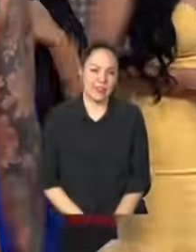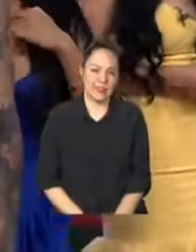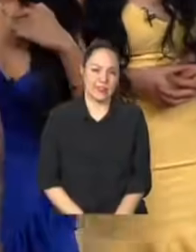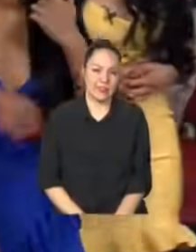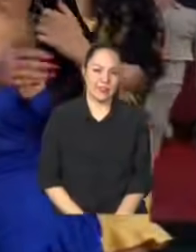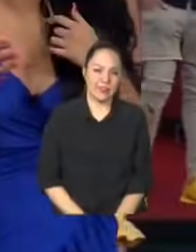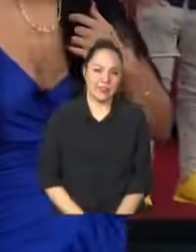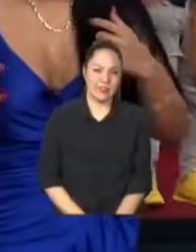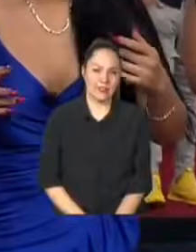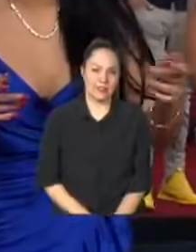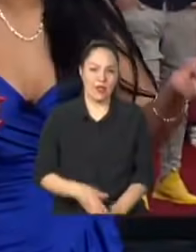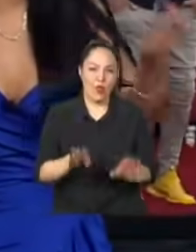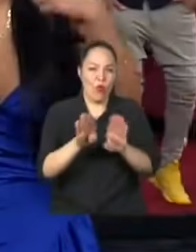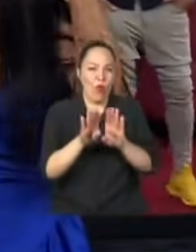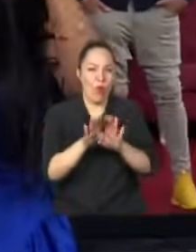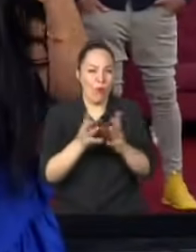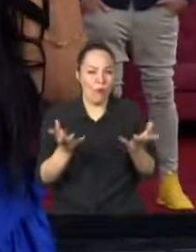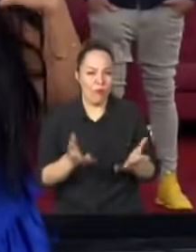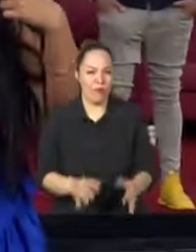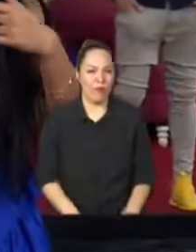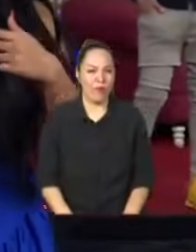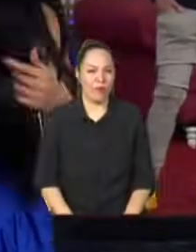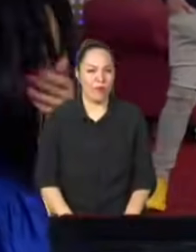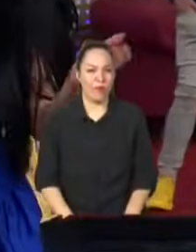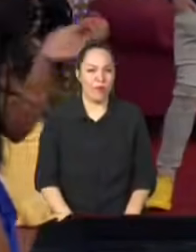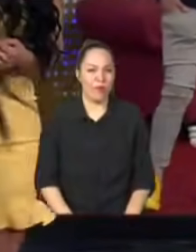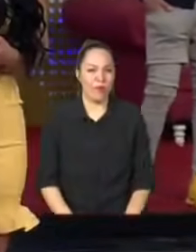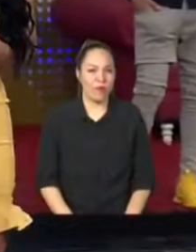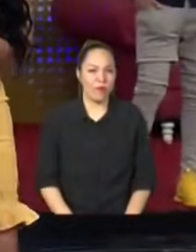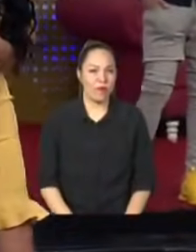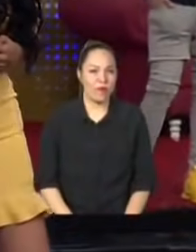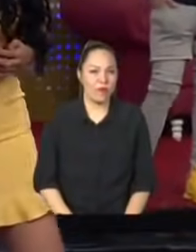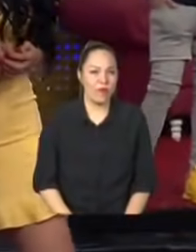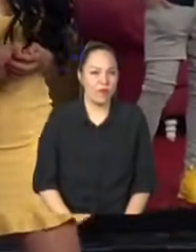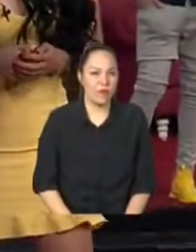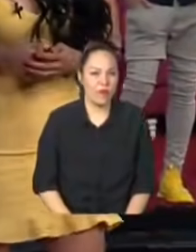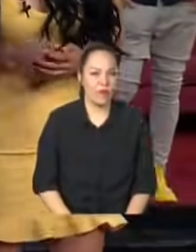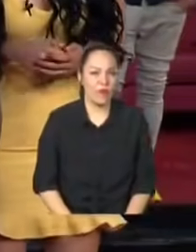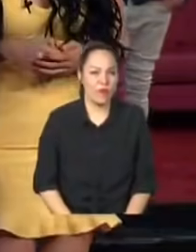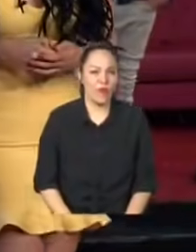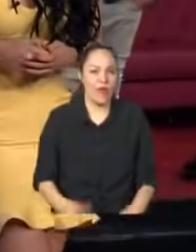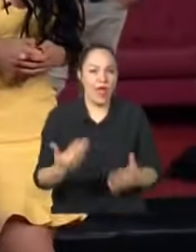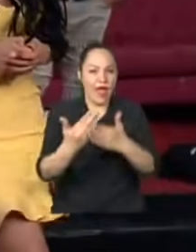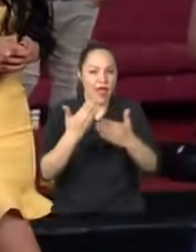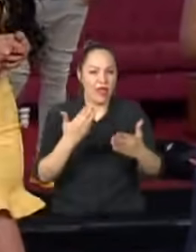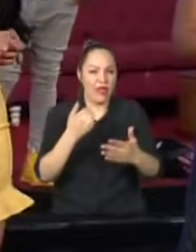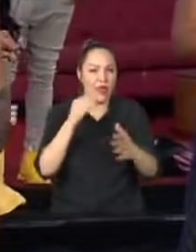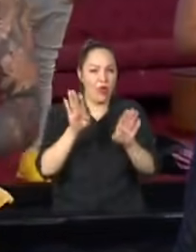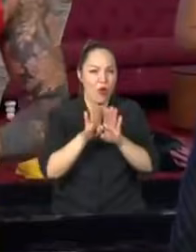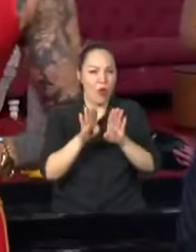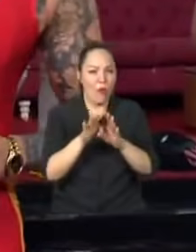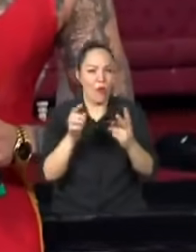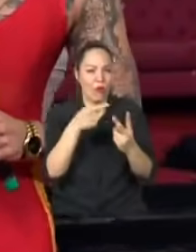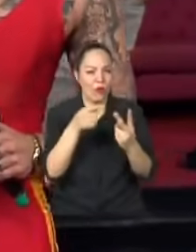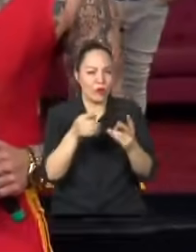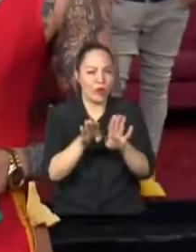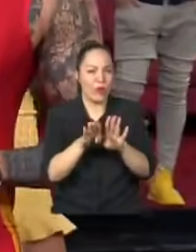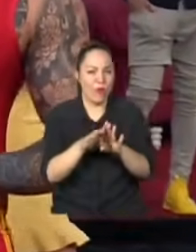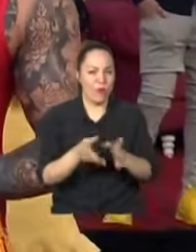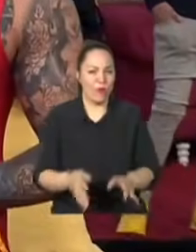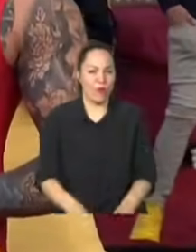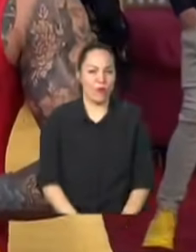espérenme. Déjenme hablar. Por eso vos mucha gente, por decir, ¿cuántas veces he bailado con ustedes cuando hay grupo?